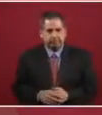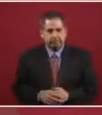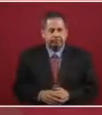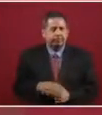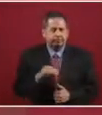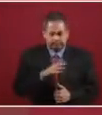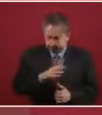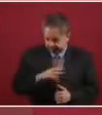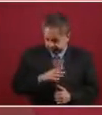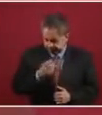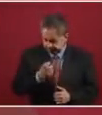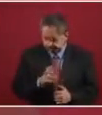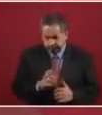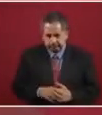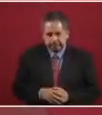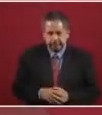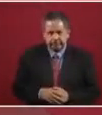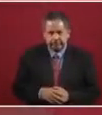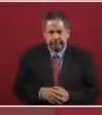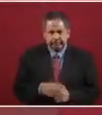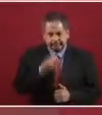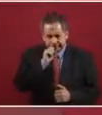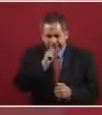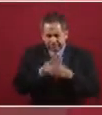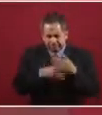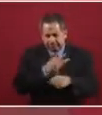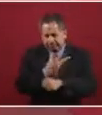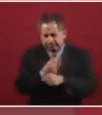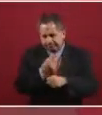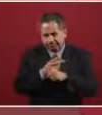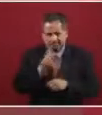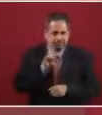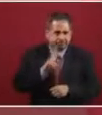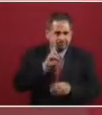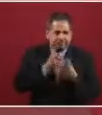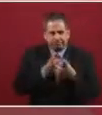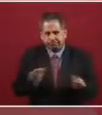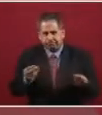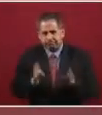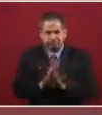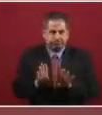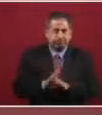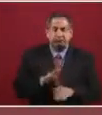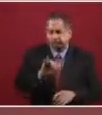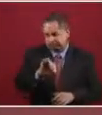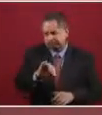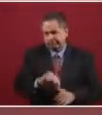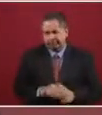Tenemos eso que estamos resolviendo, porque